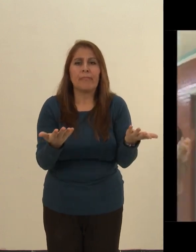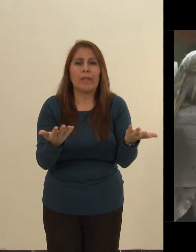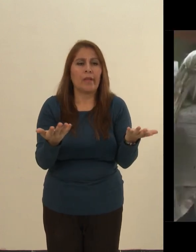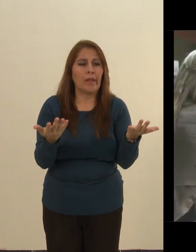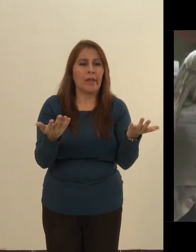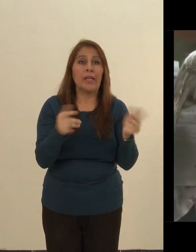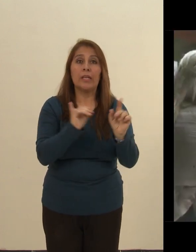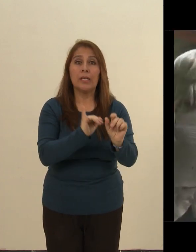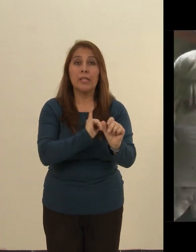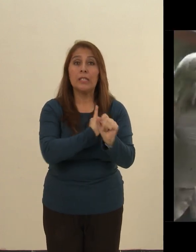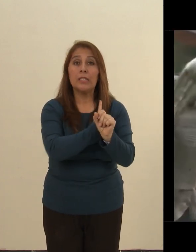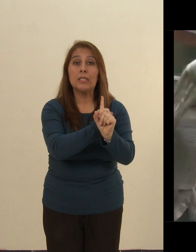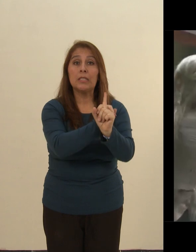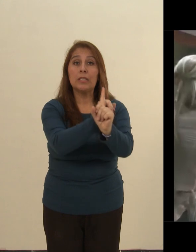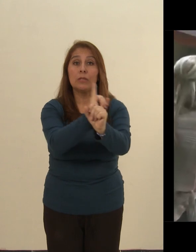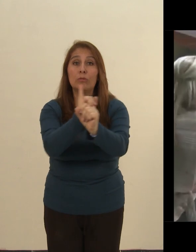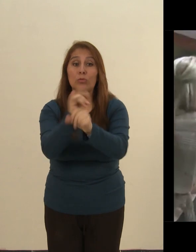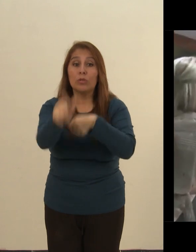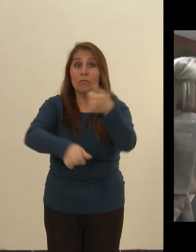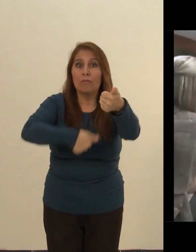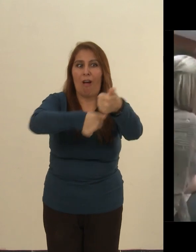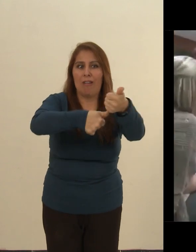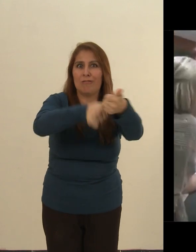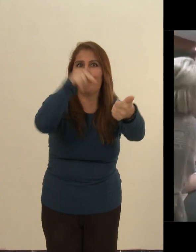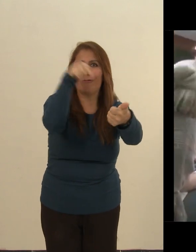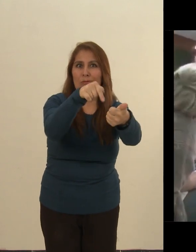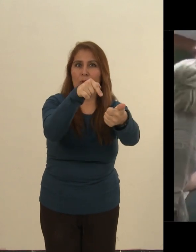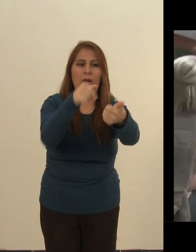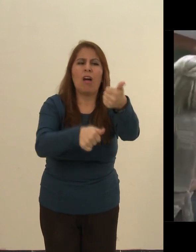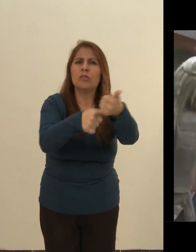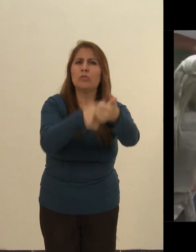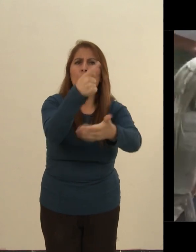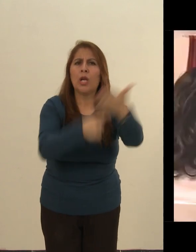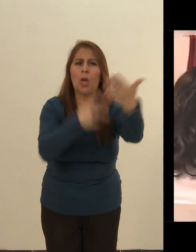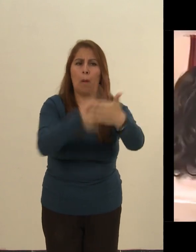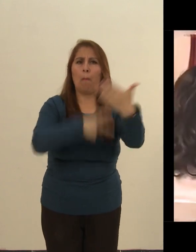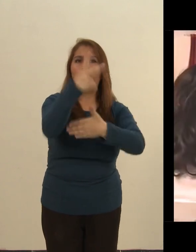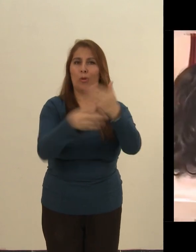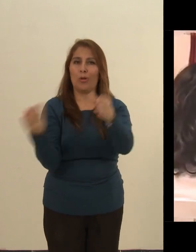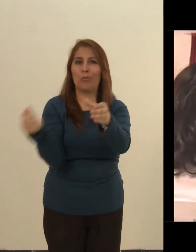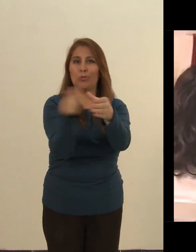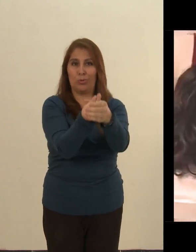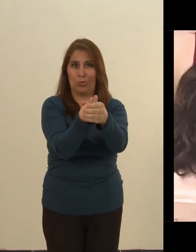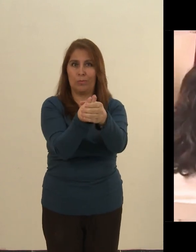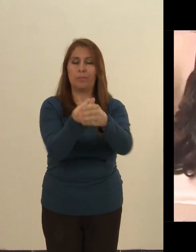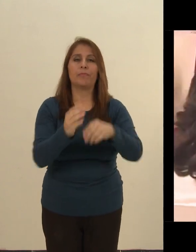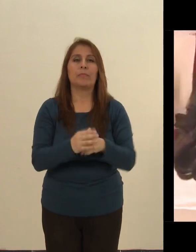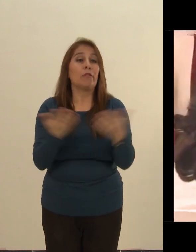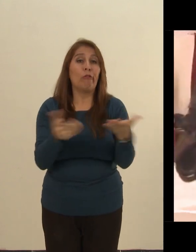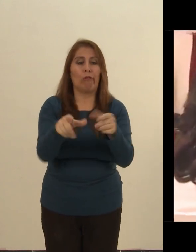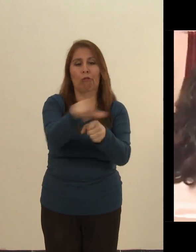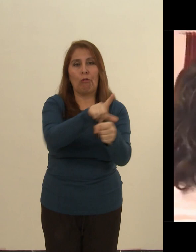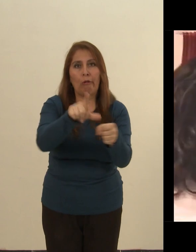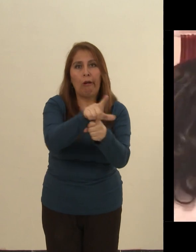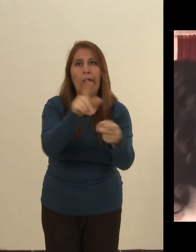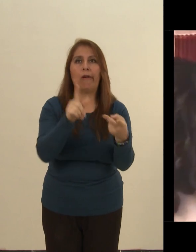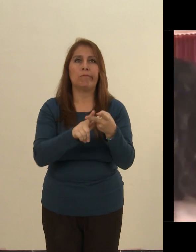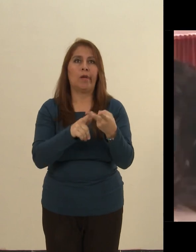también egresados de la licenciatura trabajando como asesores de proyectos de inclusión a